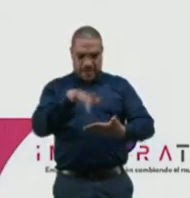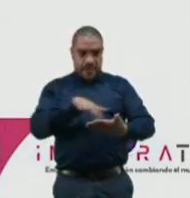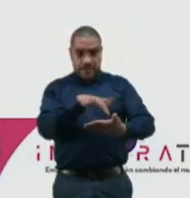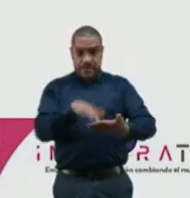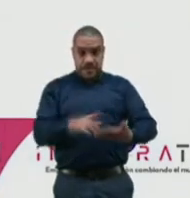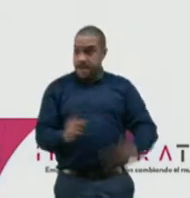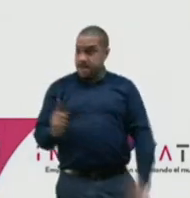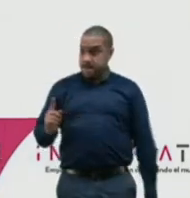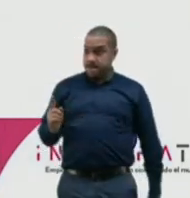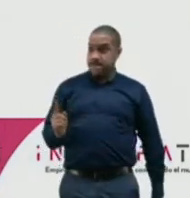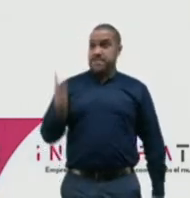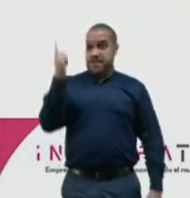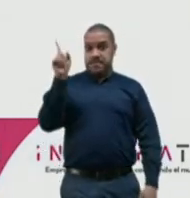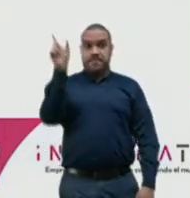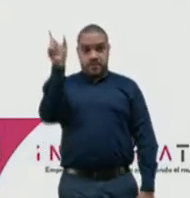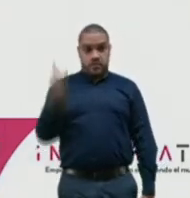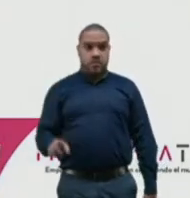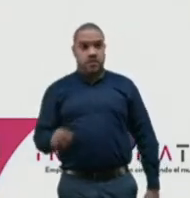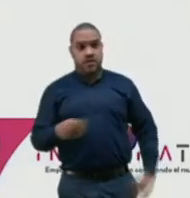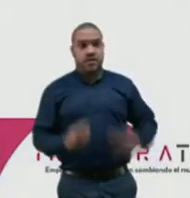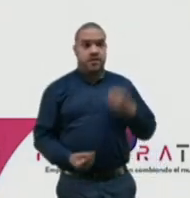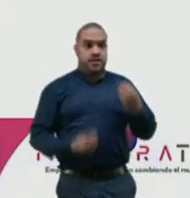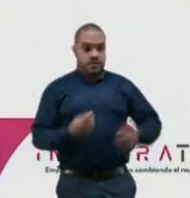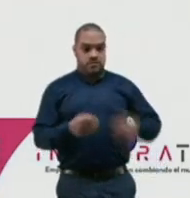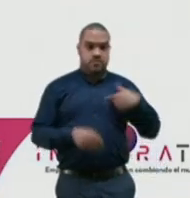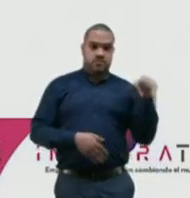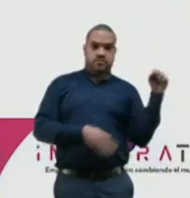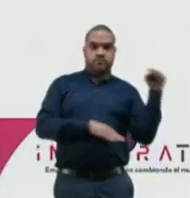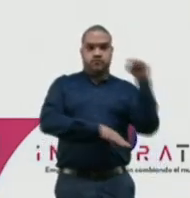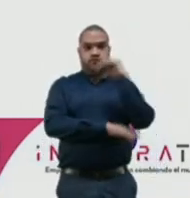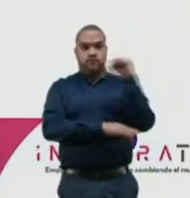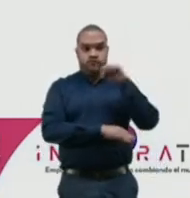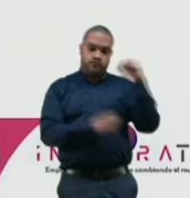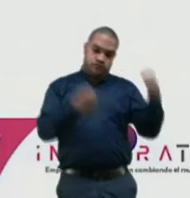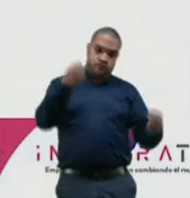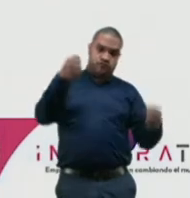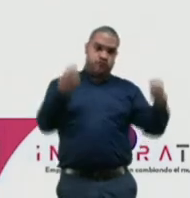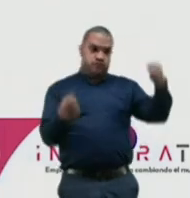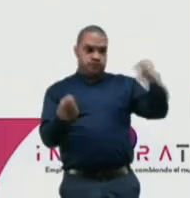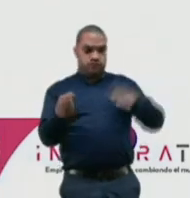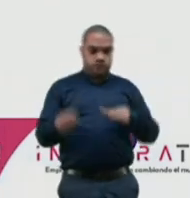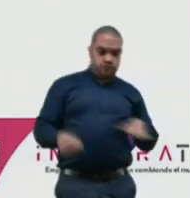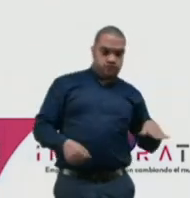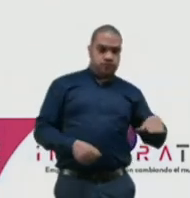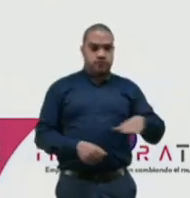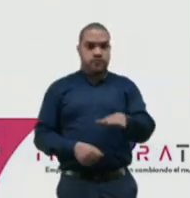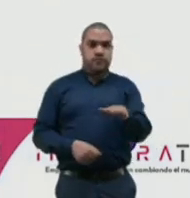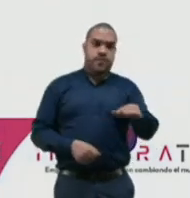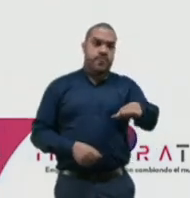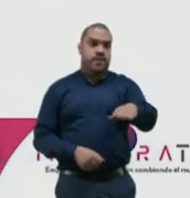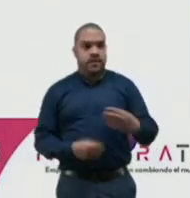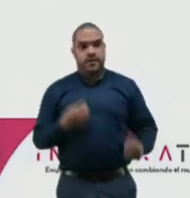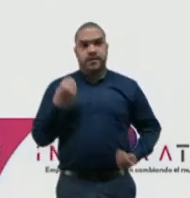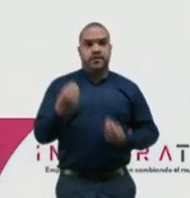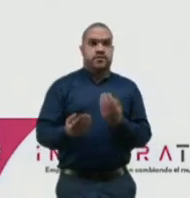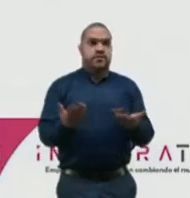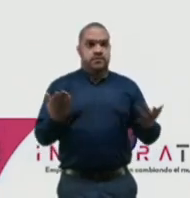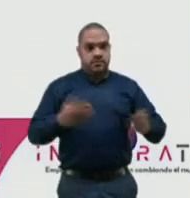conducir, tomamos los datos de GPS de él y tomamos estos datos y los empezamos a poner en esta página en blanco.